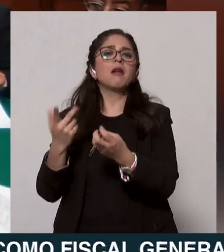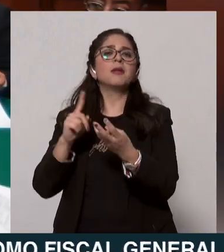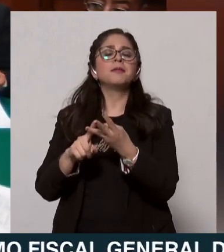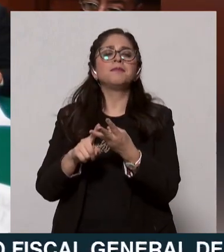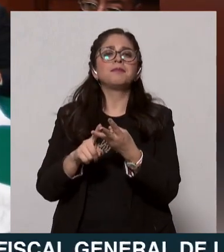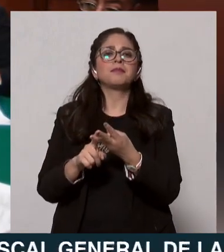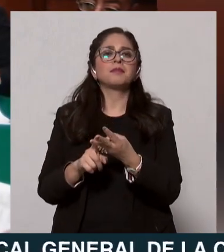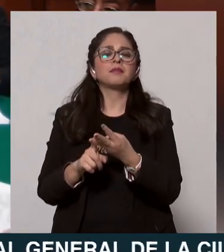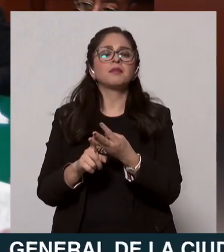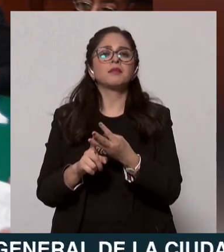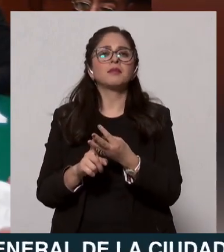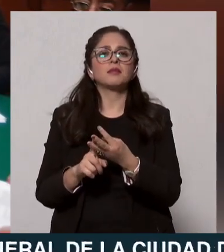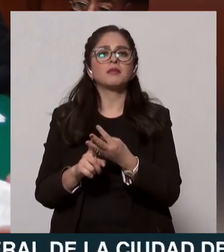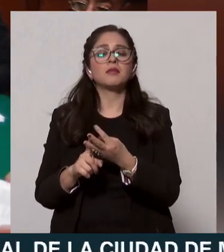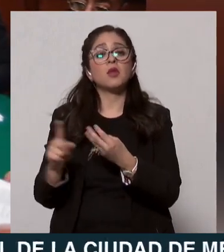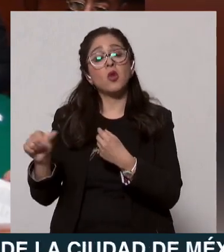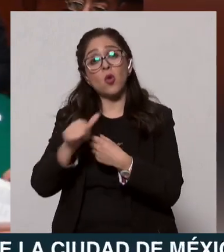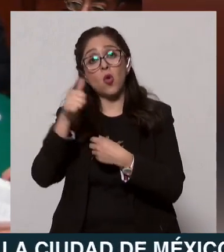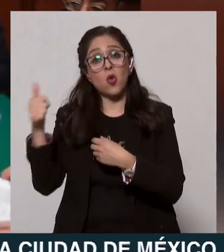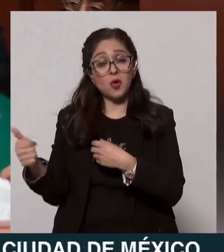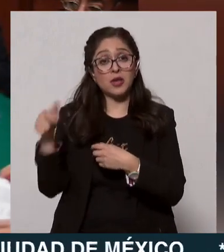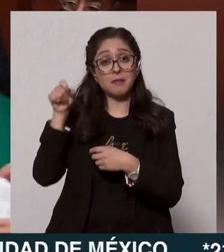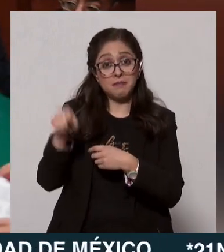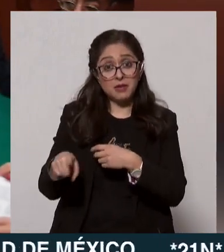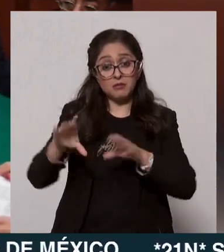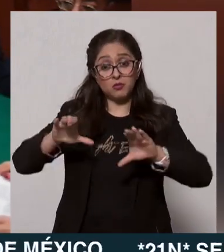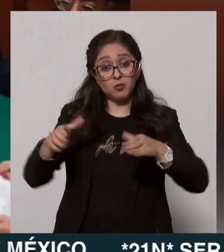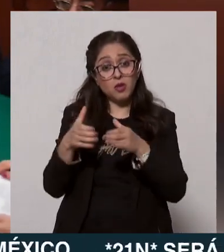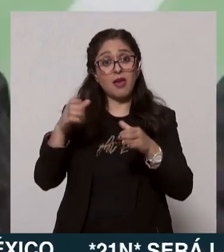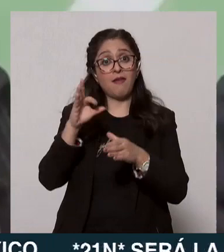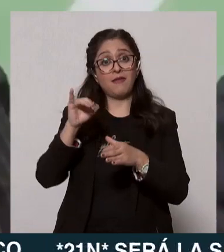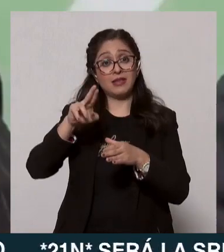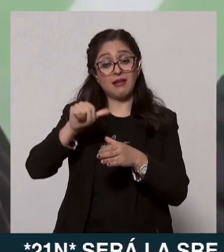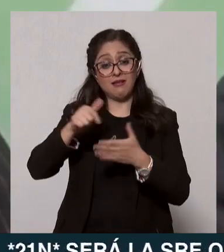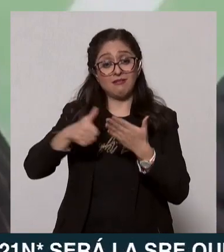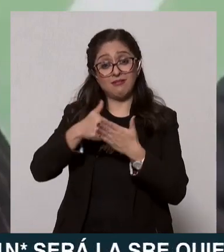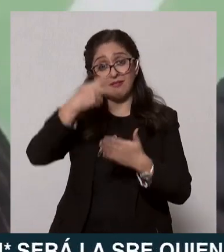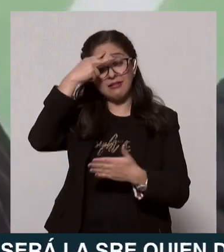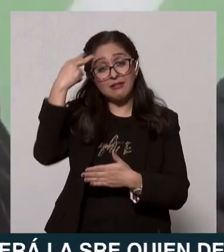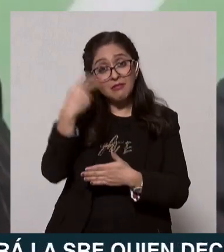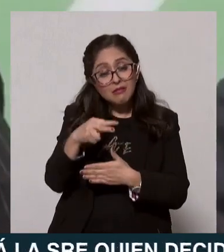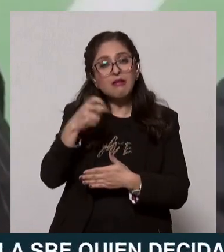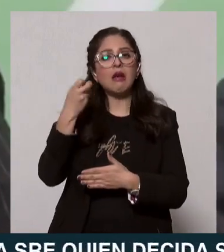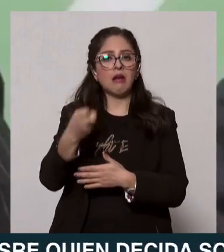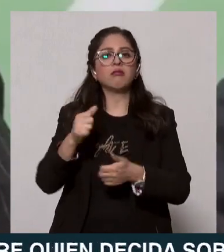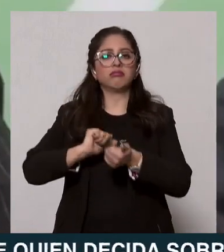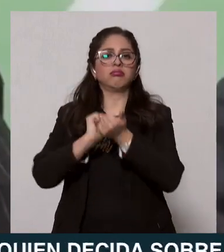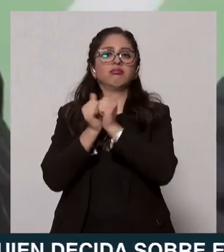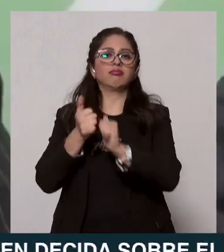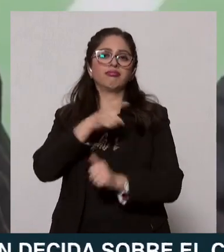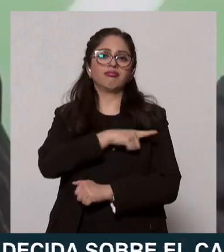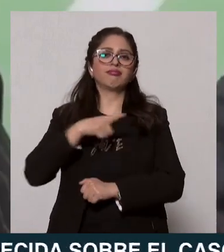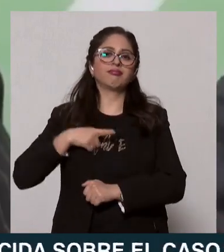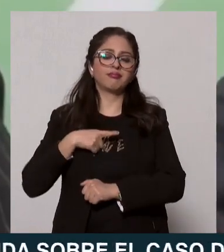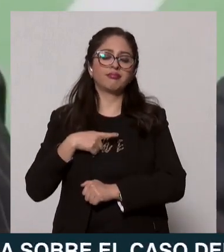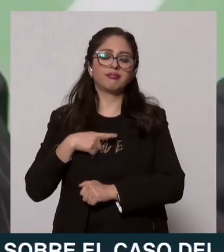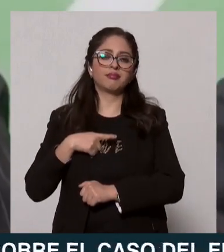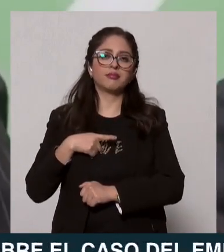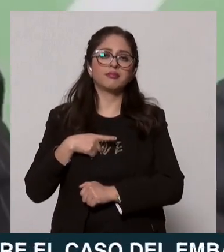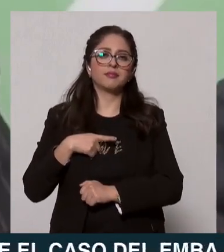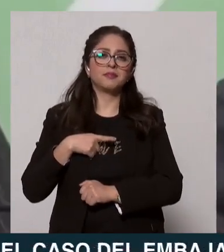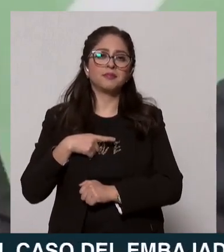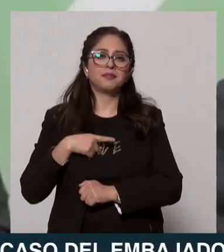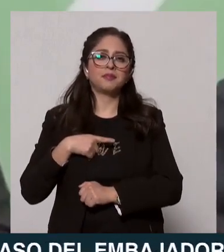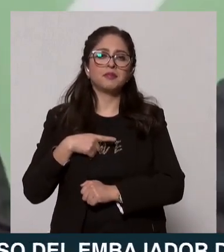más puntual, y la Fiscalía de la Ciudad de México, recordemos, que va a encarnarse cuando